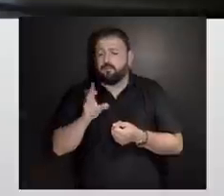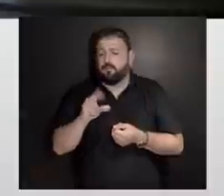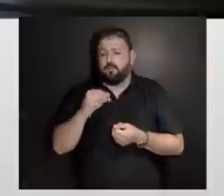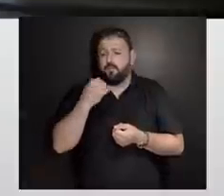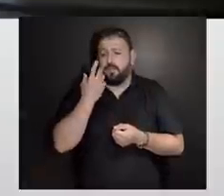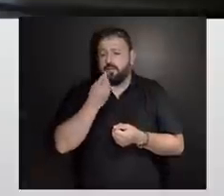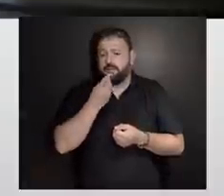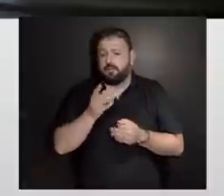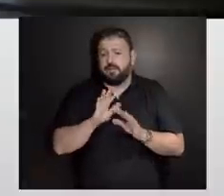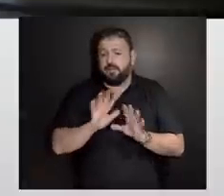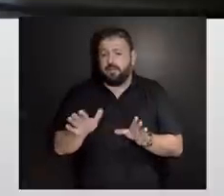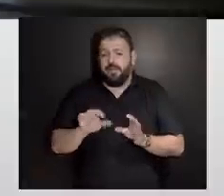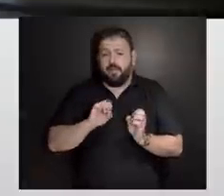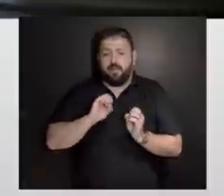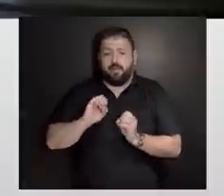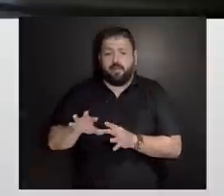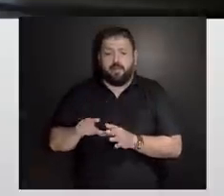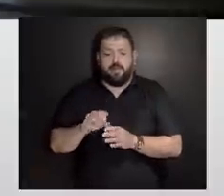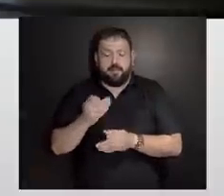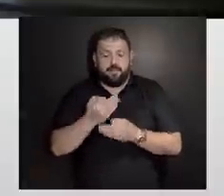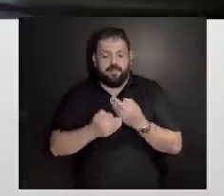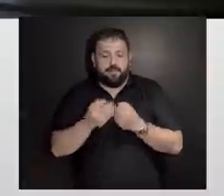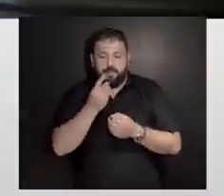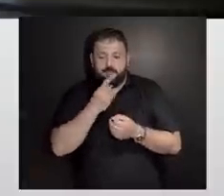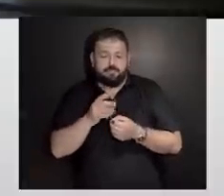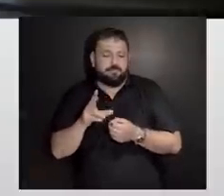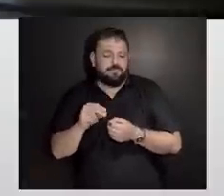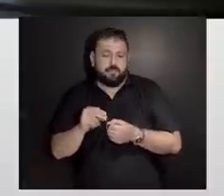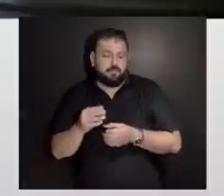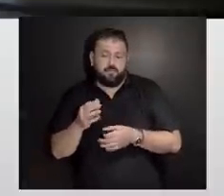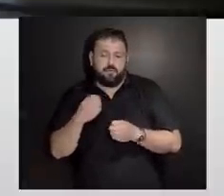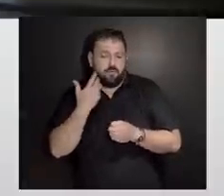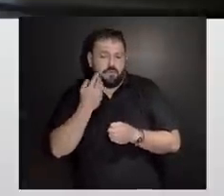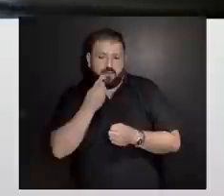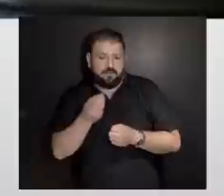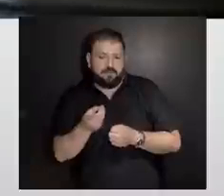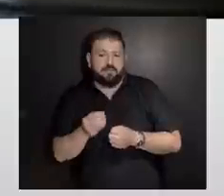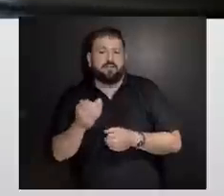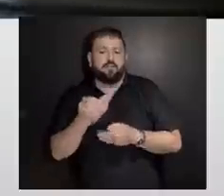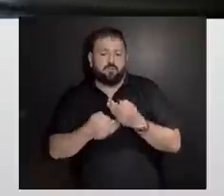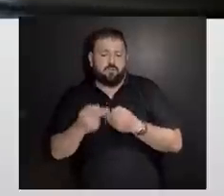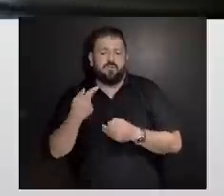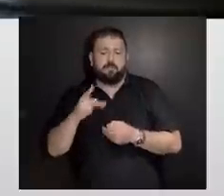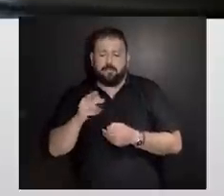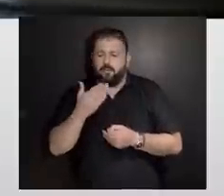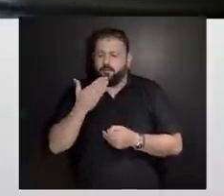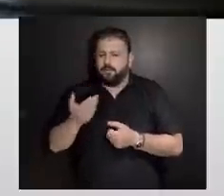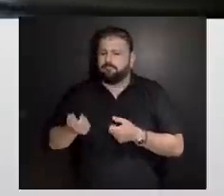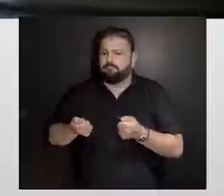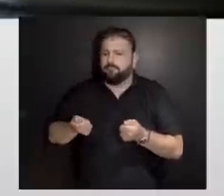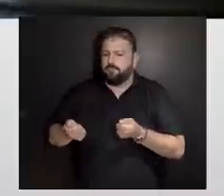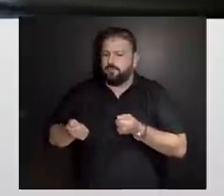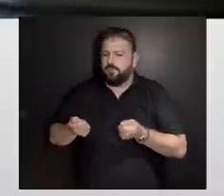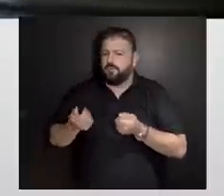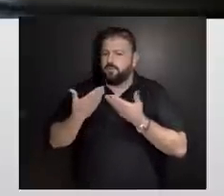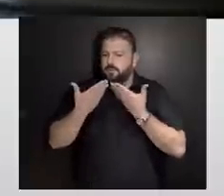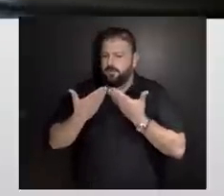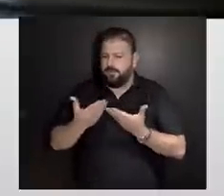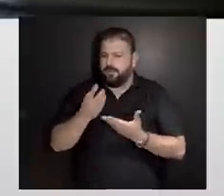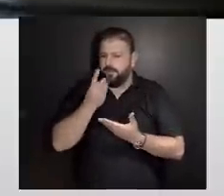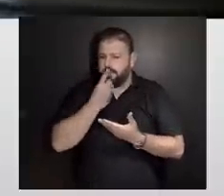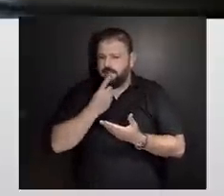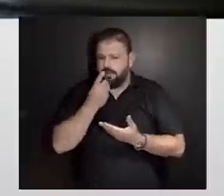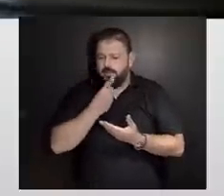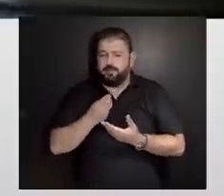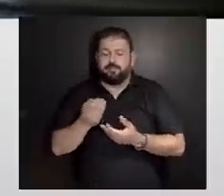ya dejamos de vivir o que ya no tenemos la enfermedad, sino que solamente la estamos teniendo bajo control. Porque, como les mencionaba, como